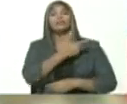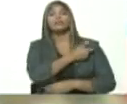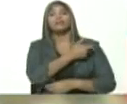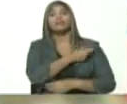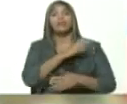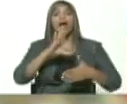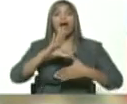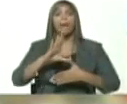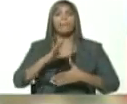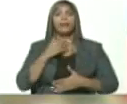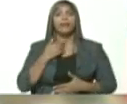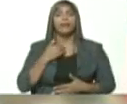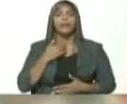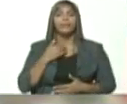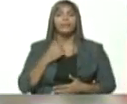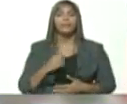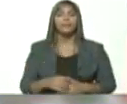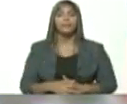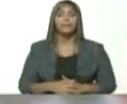Américas se desarrolle